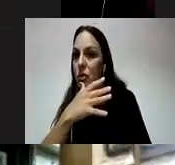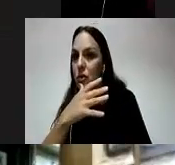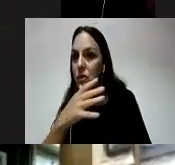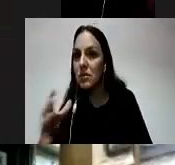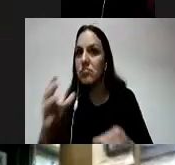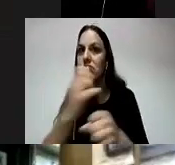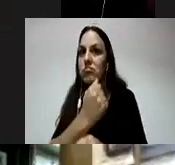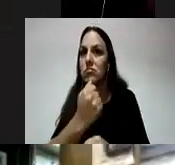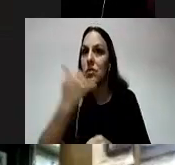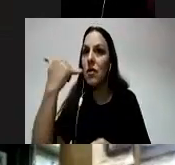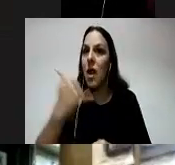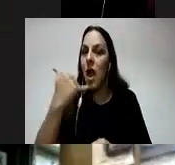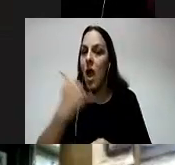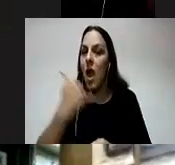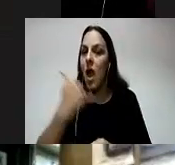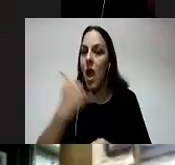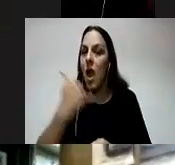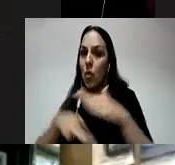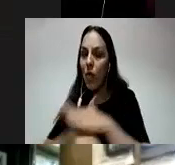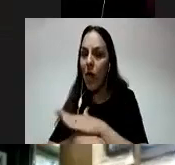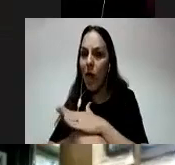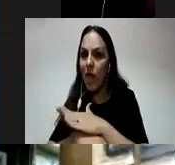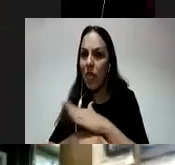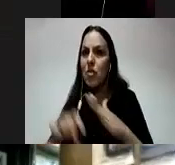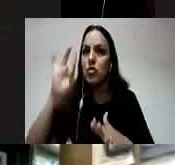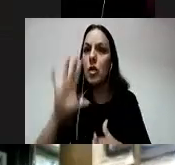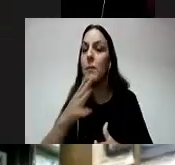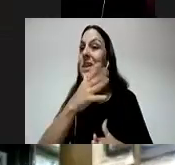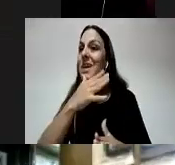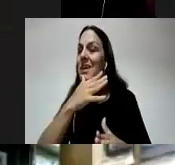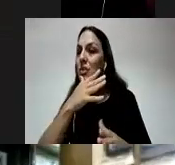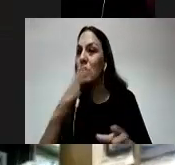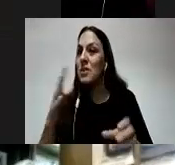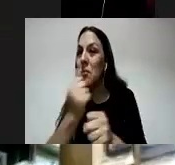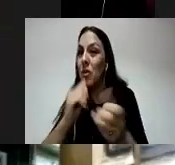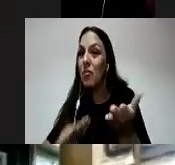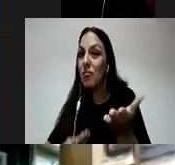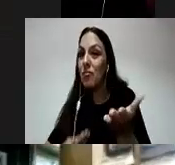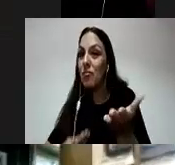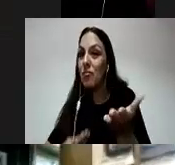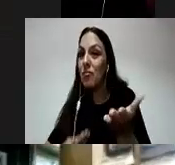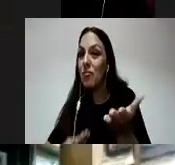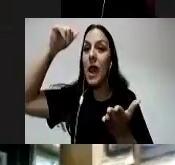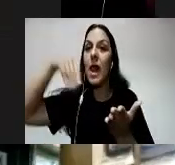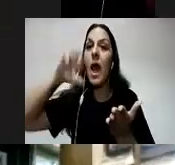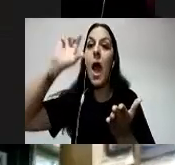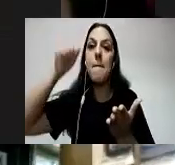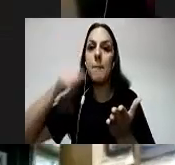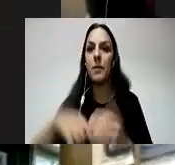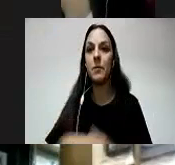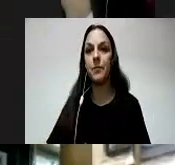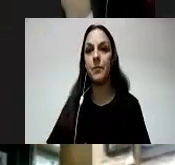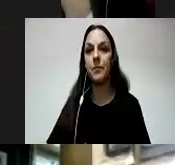toda la ciudad autónoma de Buenos Aires. Progresivamente, hasta llegar al